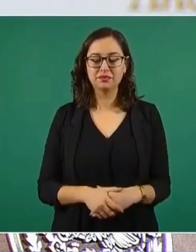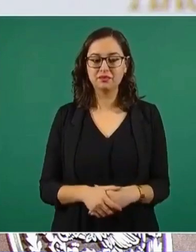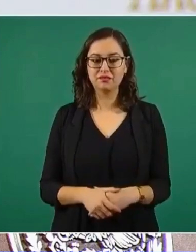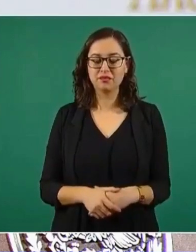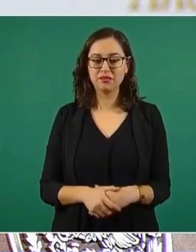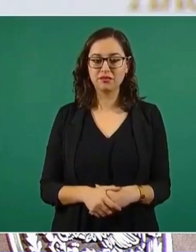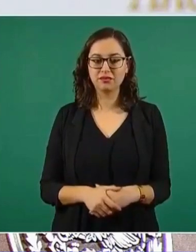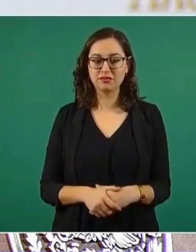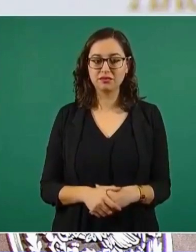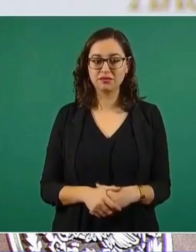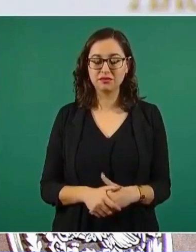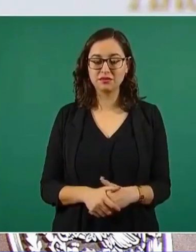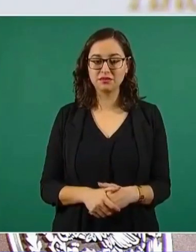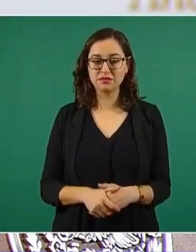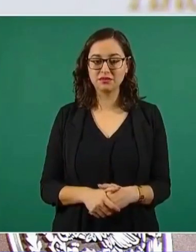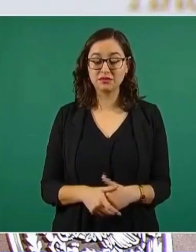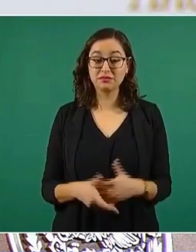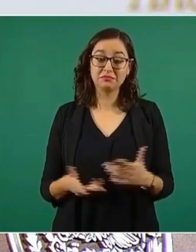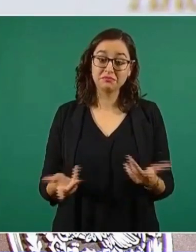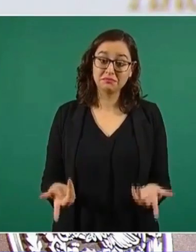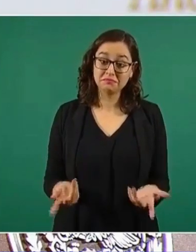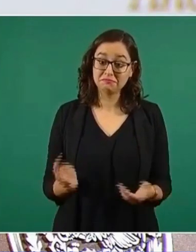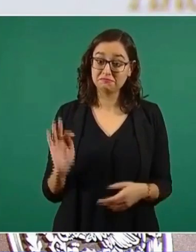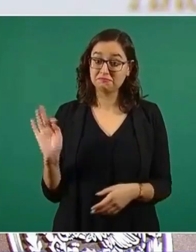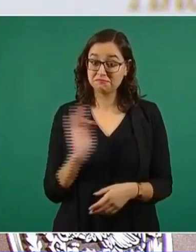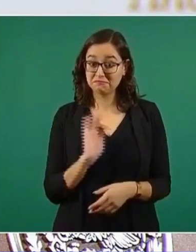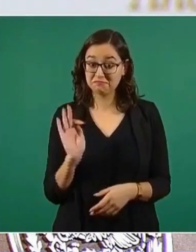Seguramente no les agrada